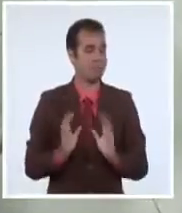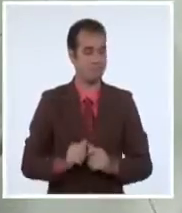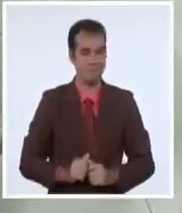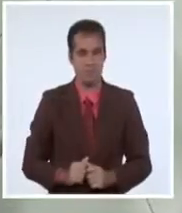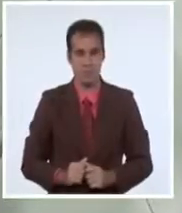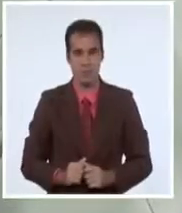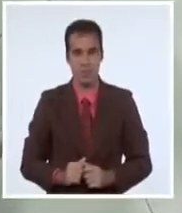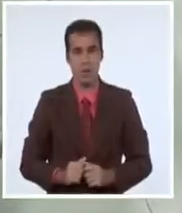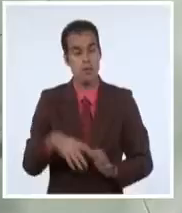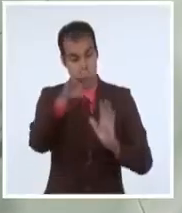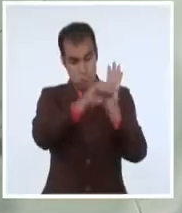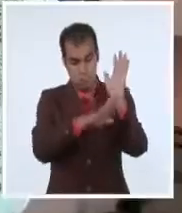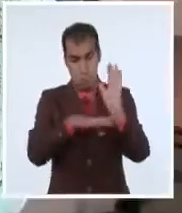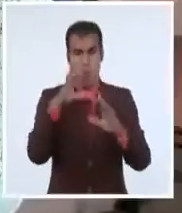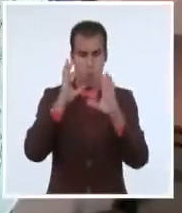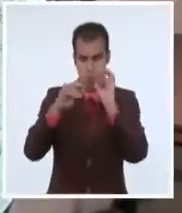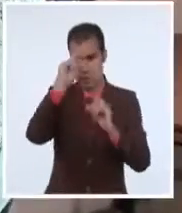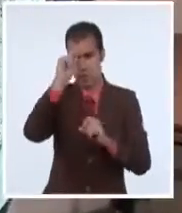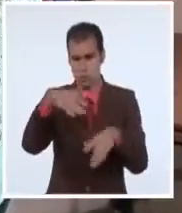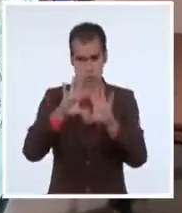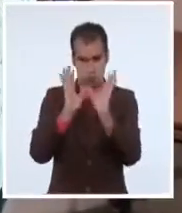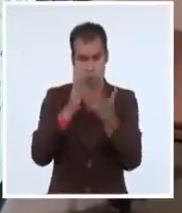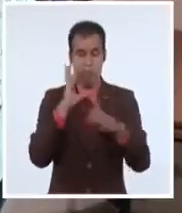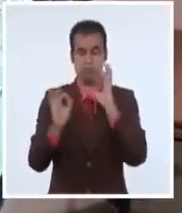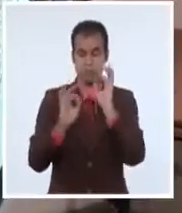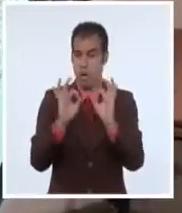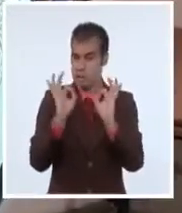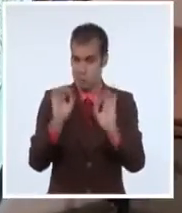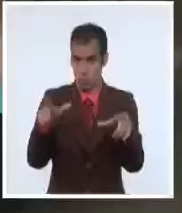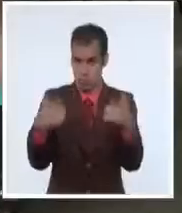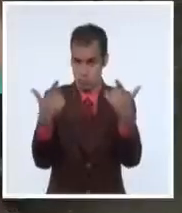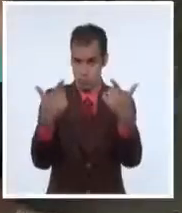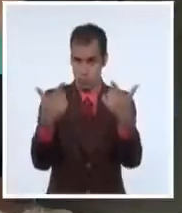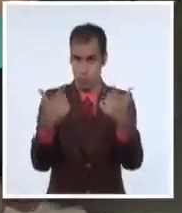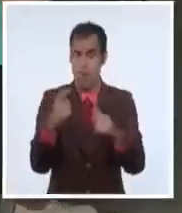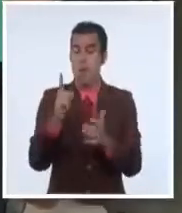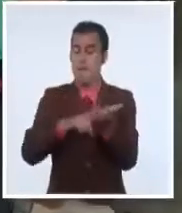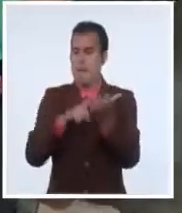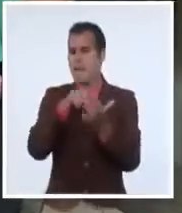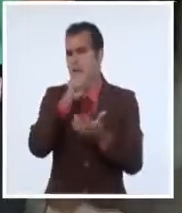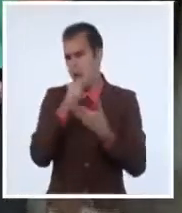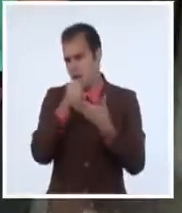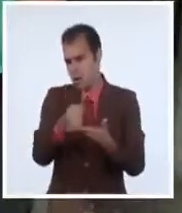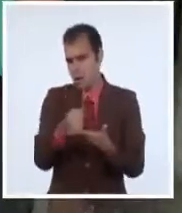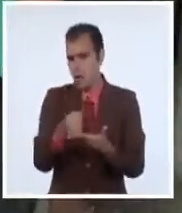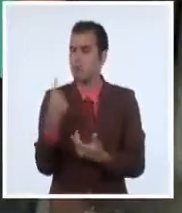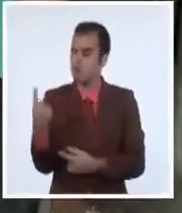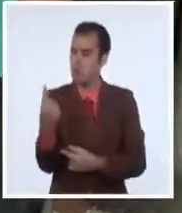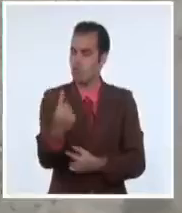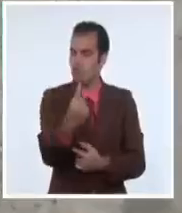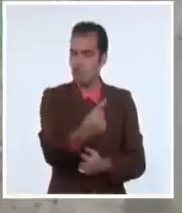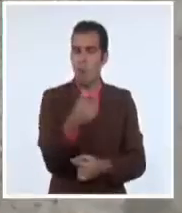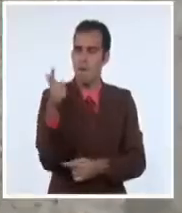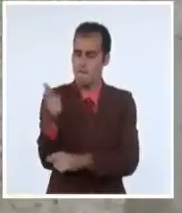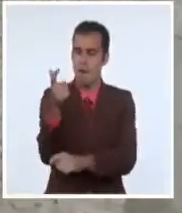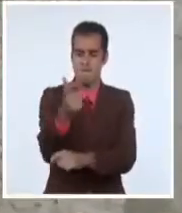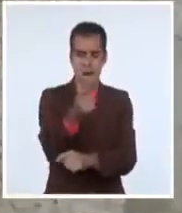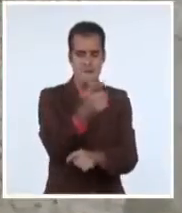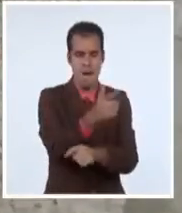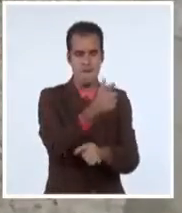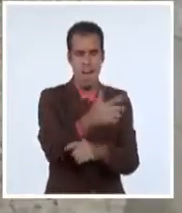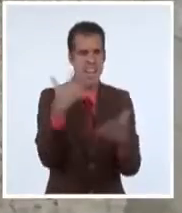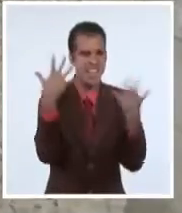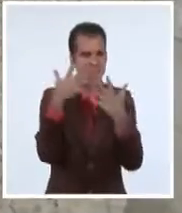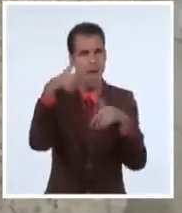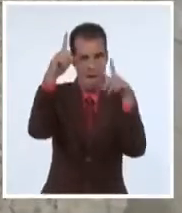todos los protocolos sanitarios y la ayuda de sus padres, uno a uno fue recibiendo el inmunógeno de manos de la licenciada en enfermería